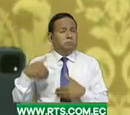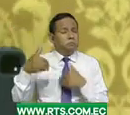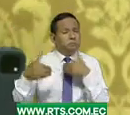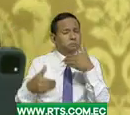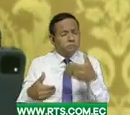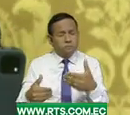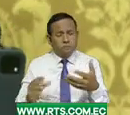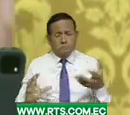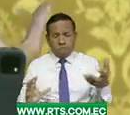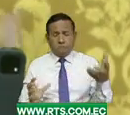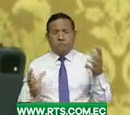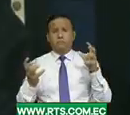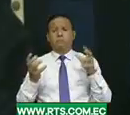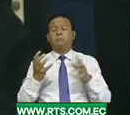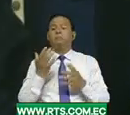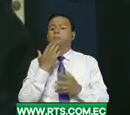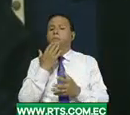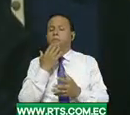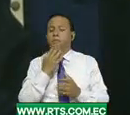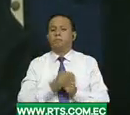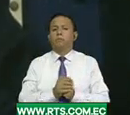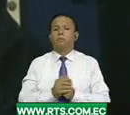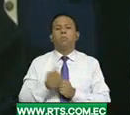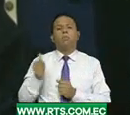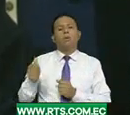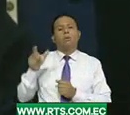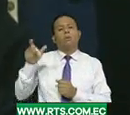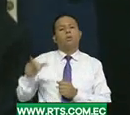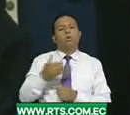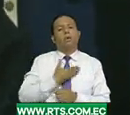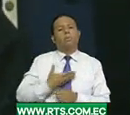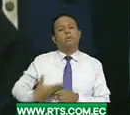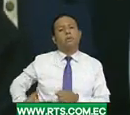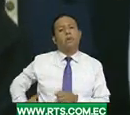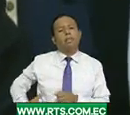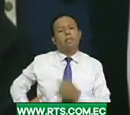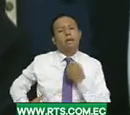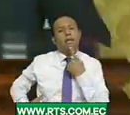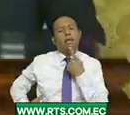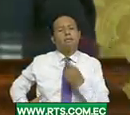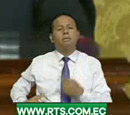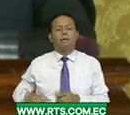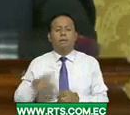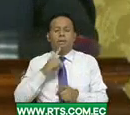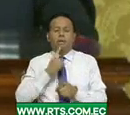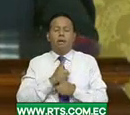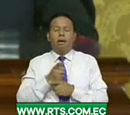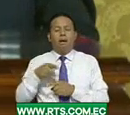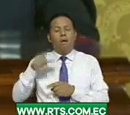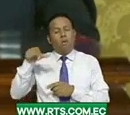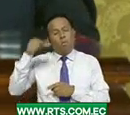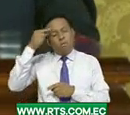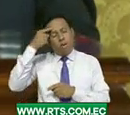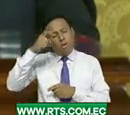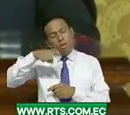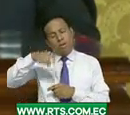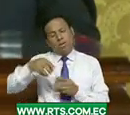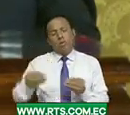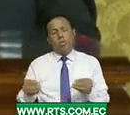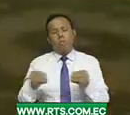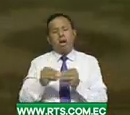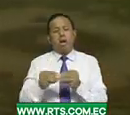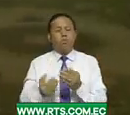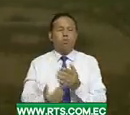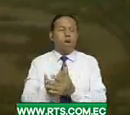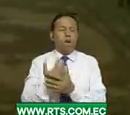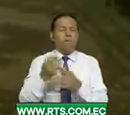incertidumbre informando. El propio mandatario aceptó la falta que le hace al gobierno el diseño de nuevas estrategias en la parte comunicacional. Para